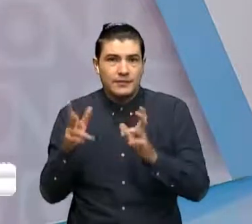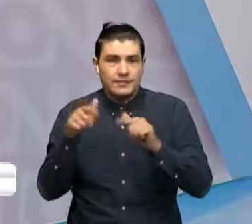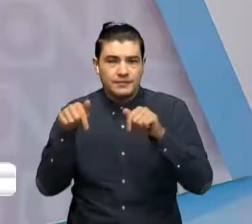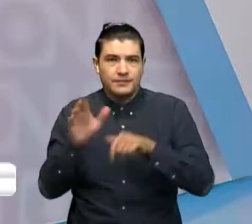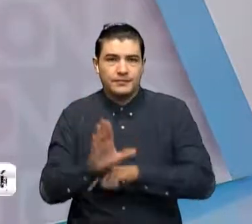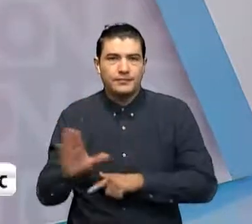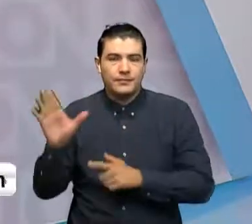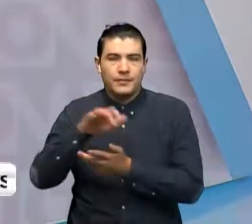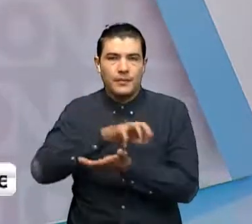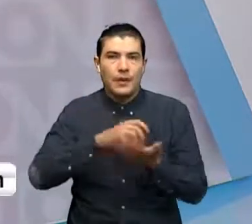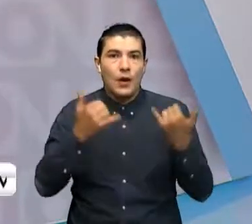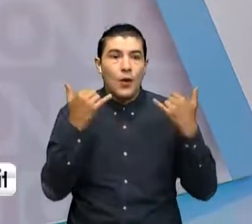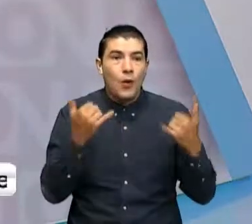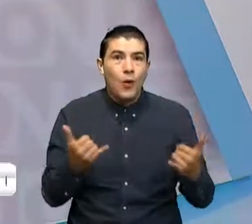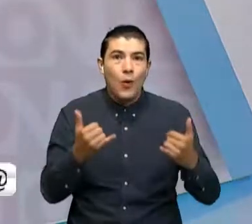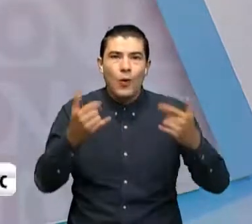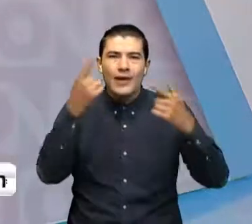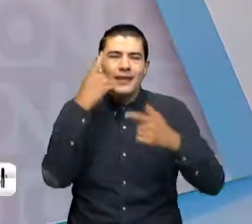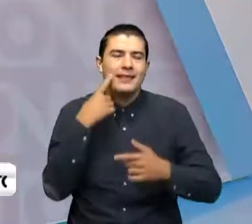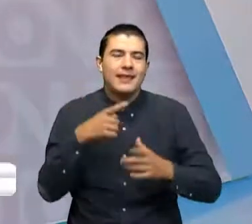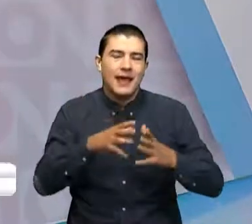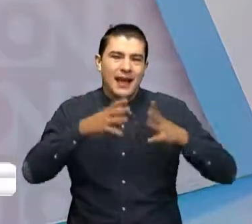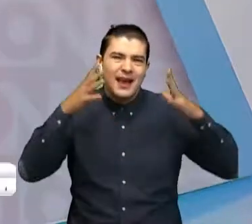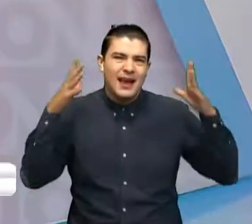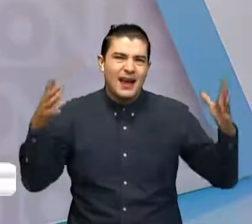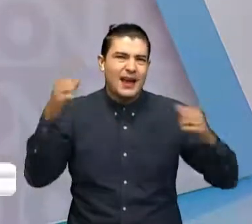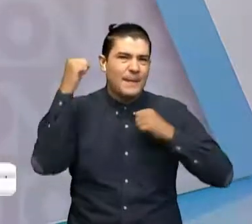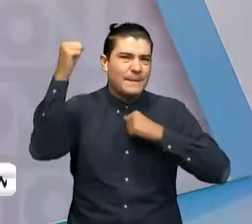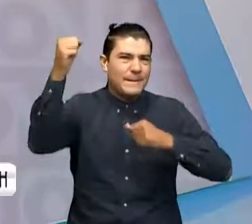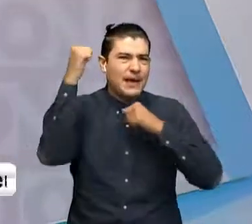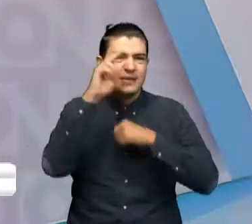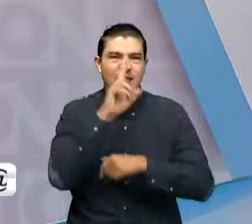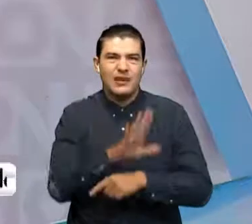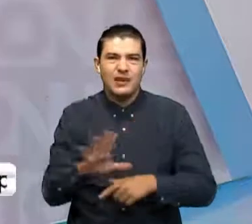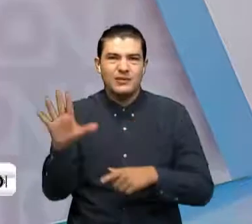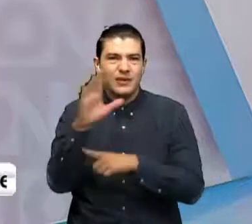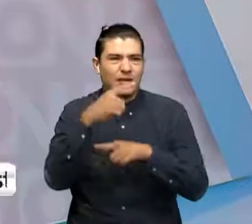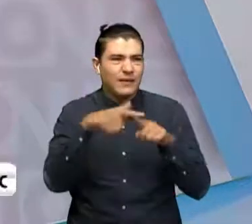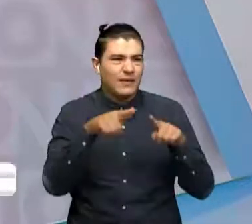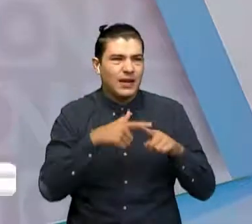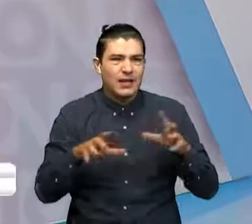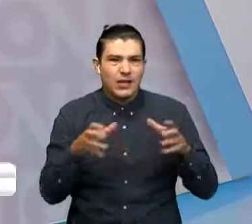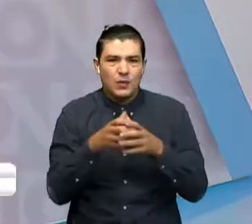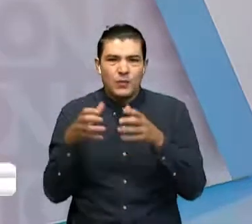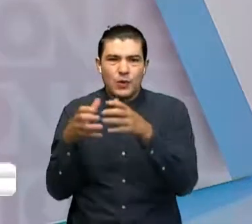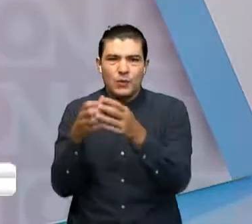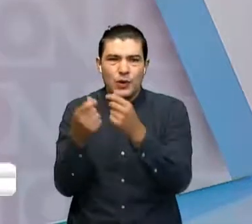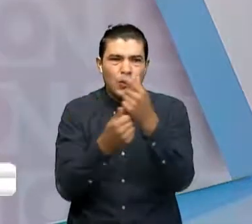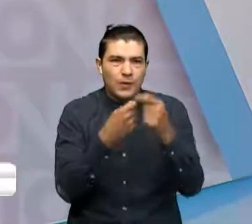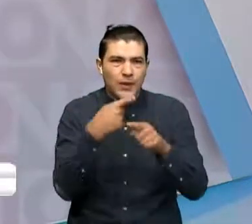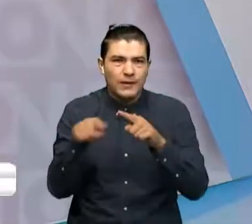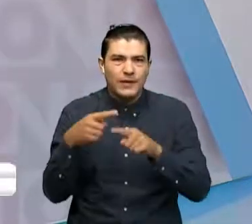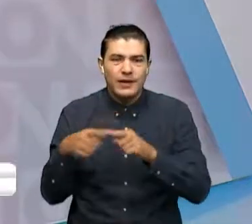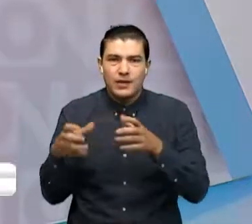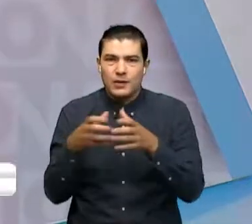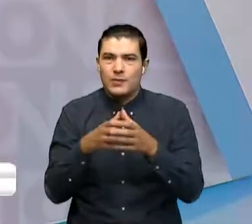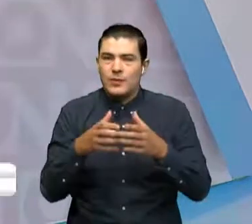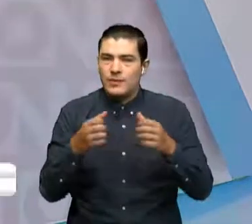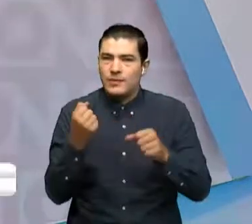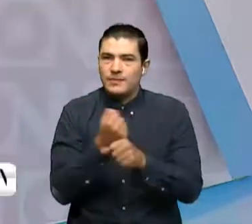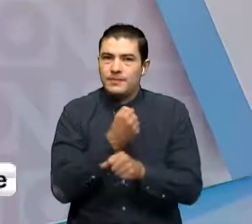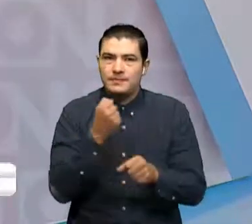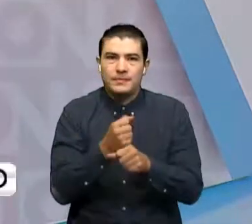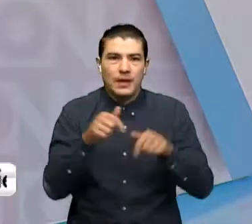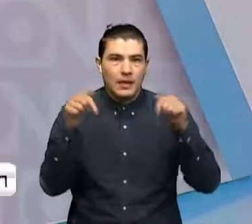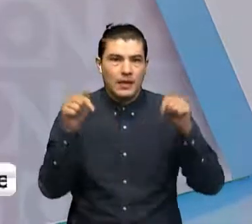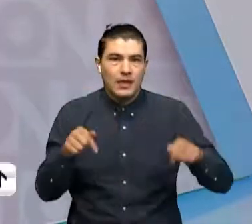Y hoy es el día de la Gran Marcha Nacional. Diferentes sectores económicos en diferentes regiones del país están pidiendo al Gobierno Nacional mejores